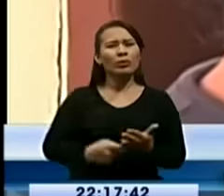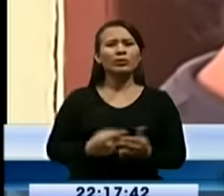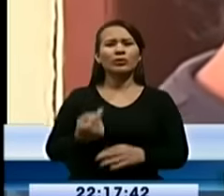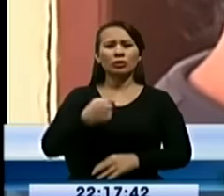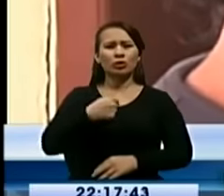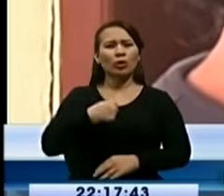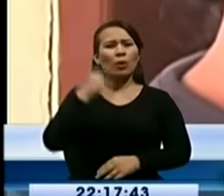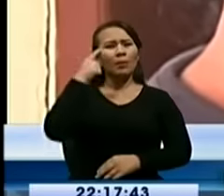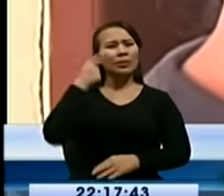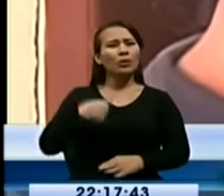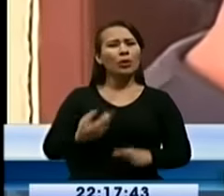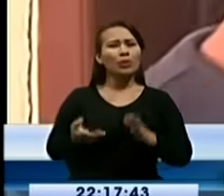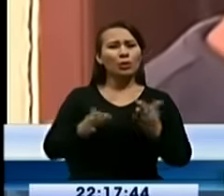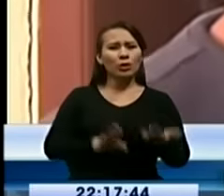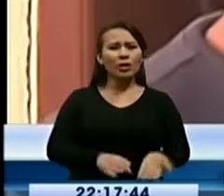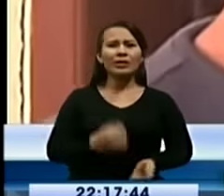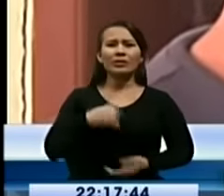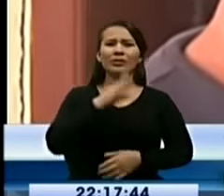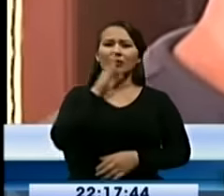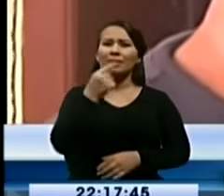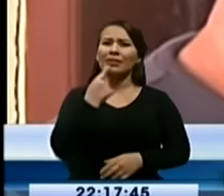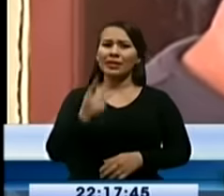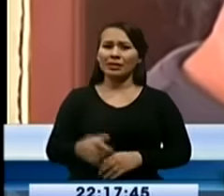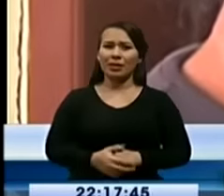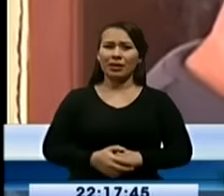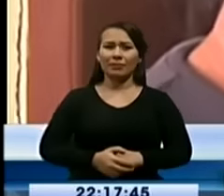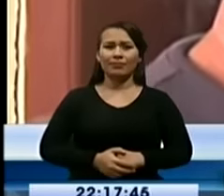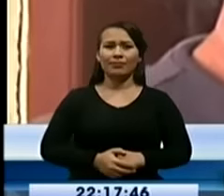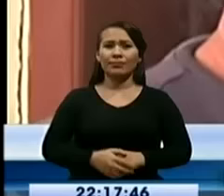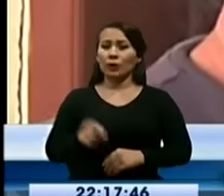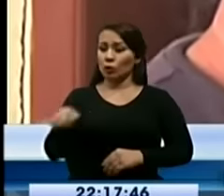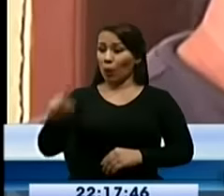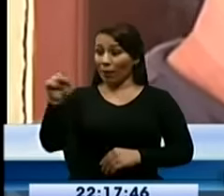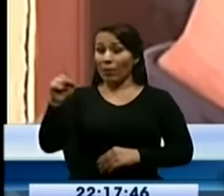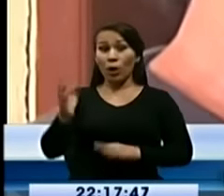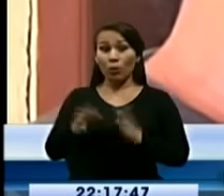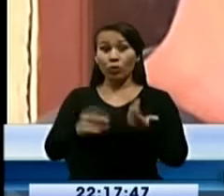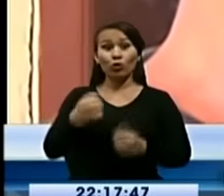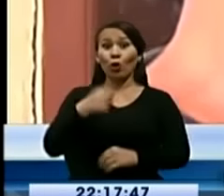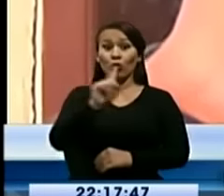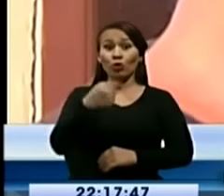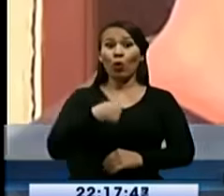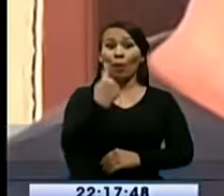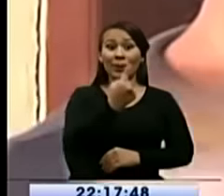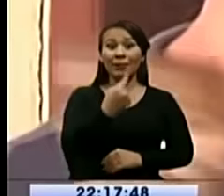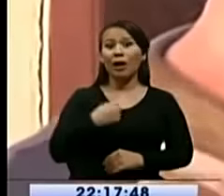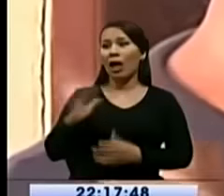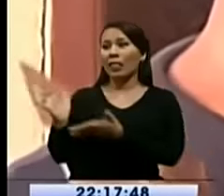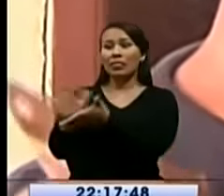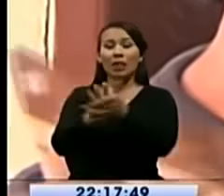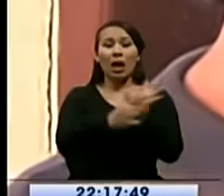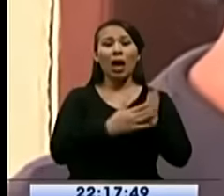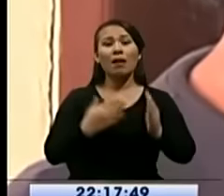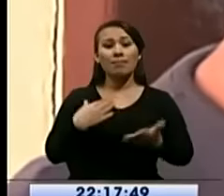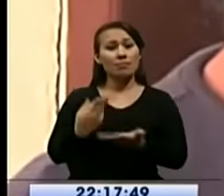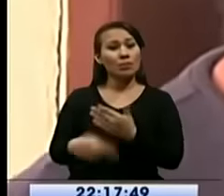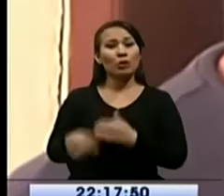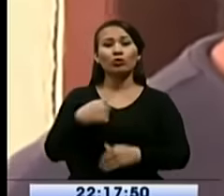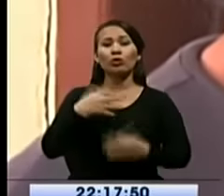yo. Yo siempre le decía a él, yo no quiero que te mueras tú, yo quiero morirme yo, pero ninguno de mis hijos, yo siempre quiero morir yo